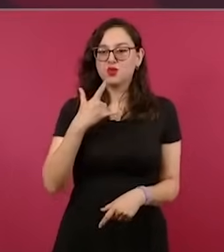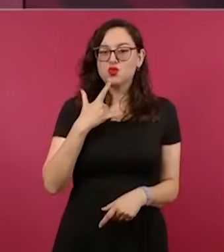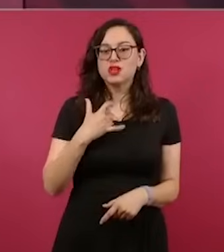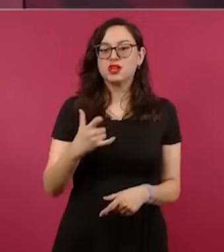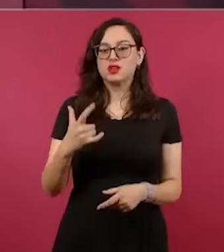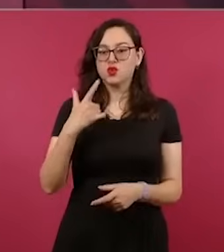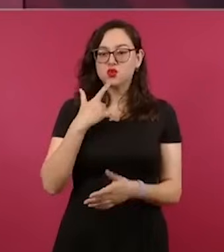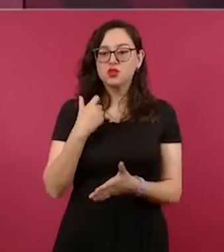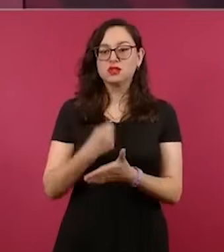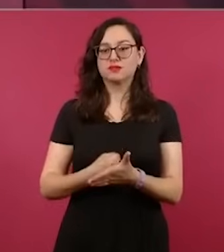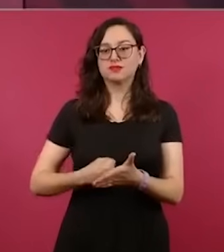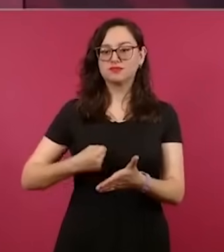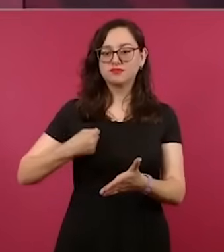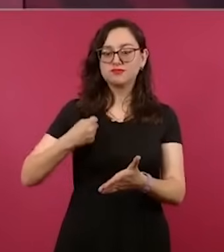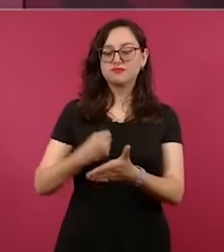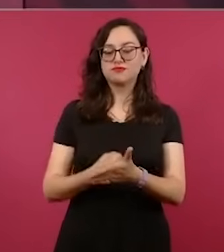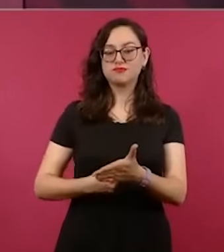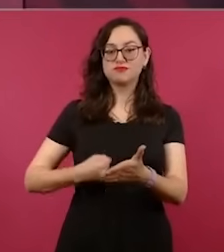No se puede hacer nada